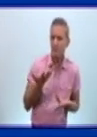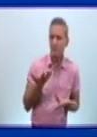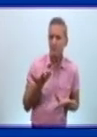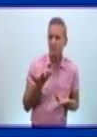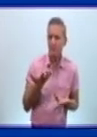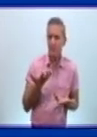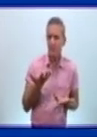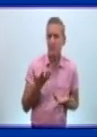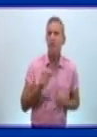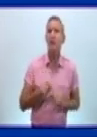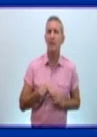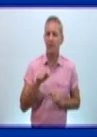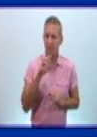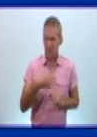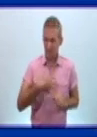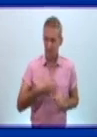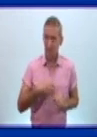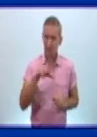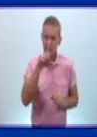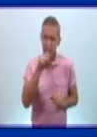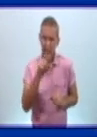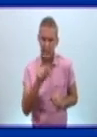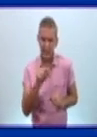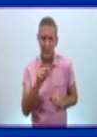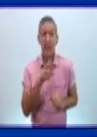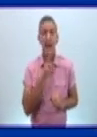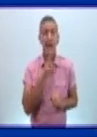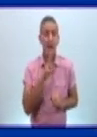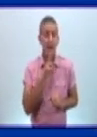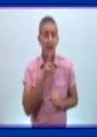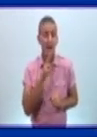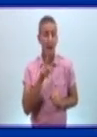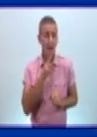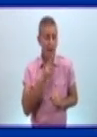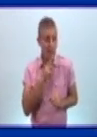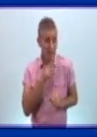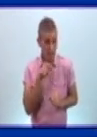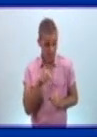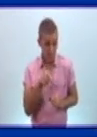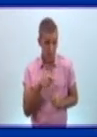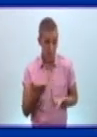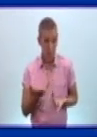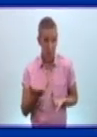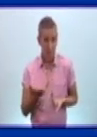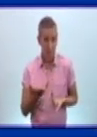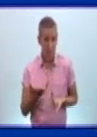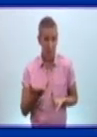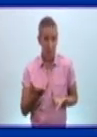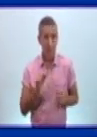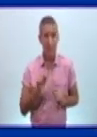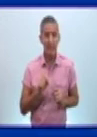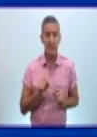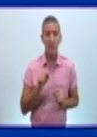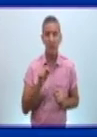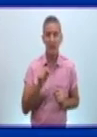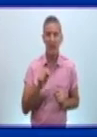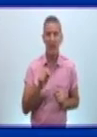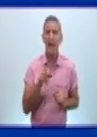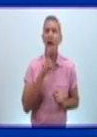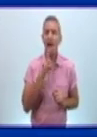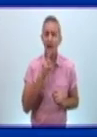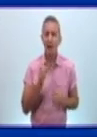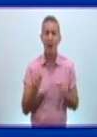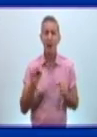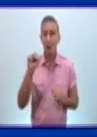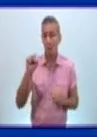El que se encuentra en menor proporción es el agua. Por tanto, el agua en este caso va a ser el soluto.